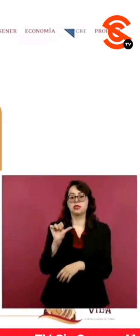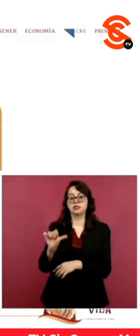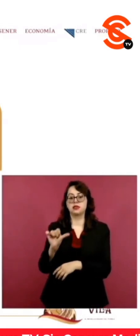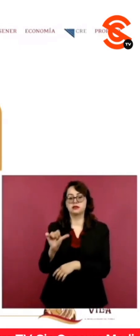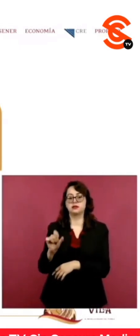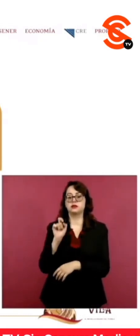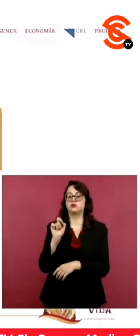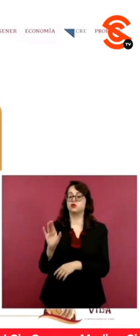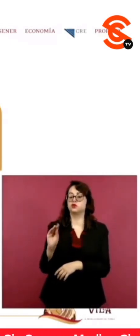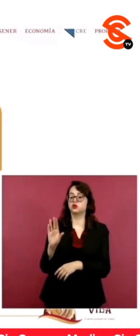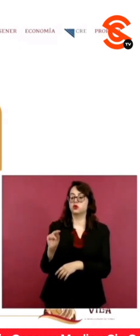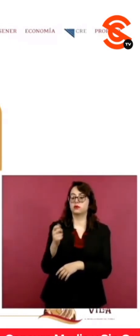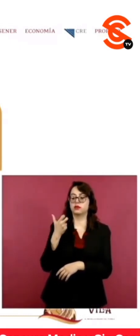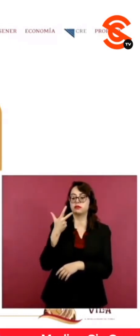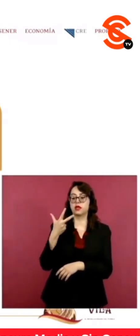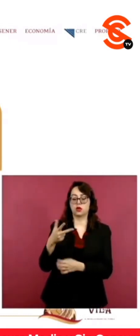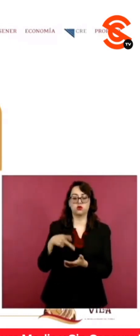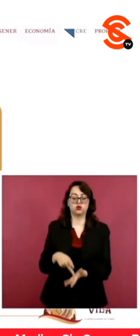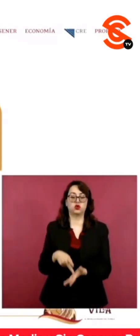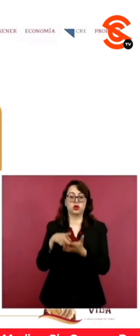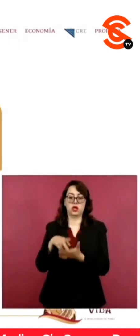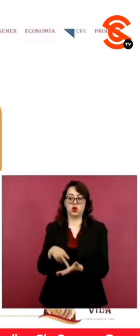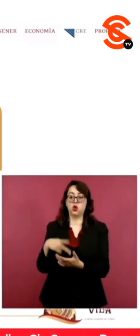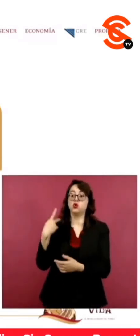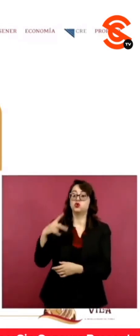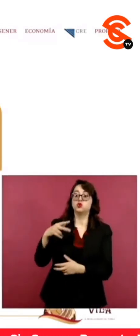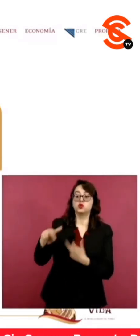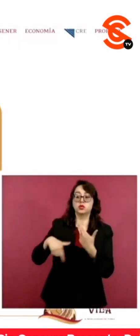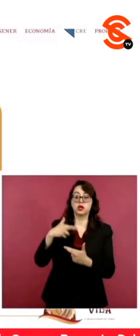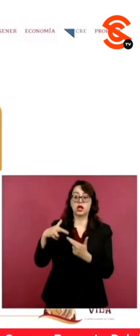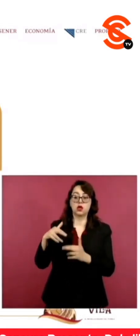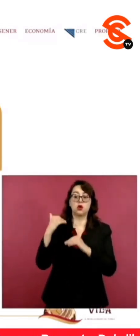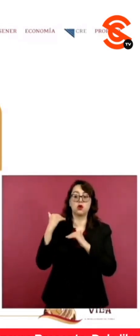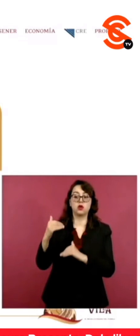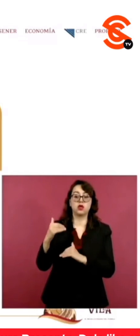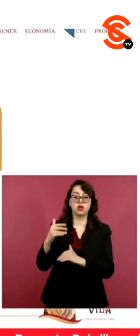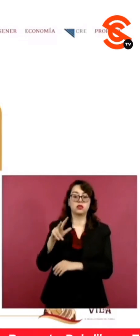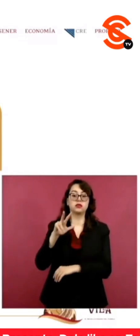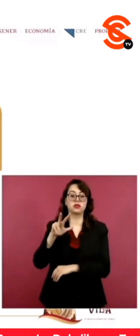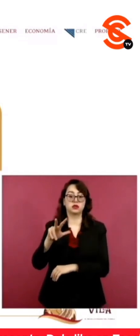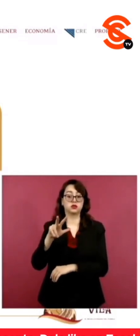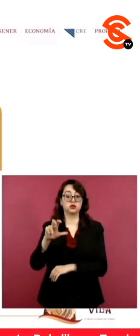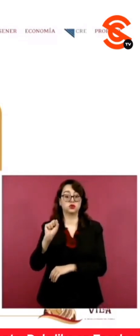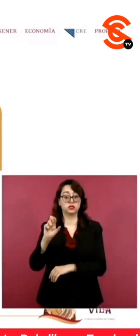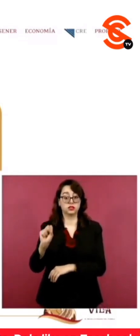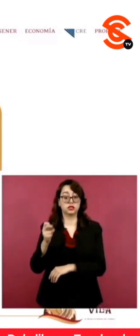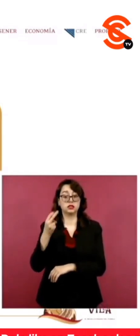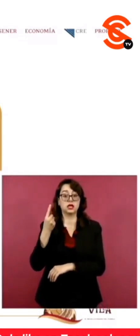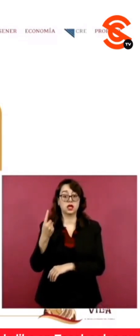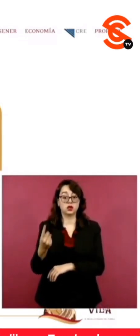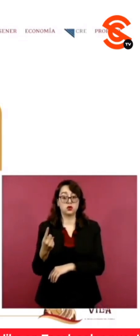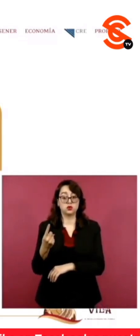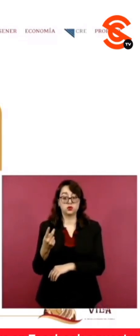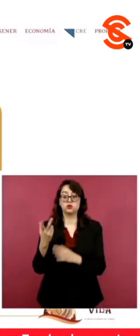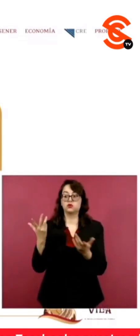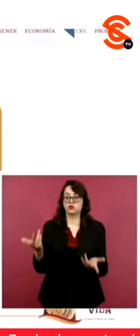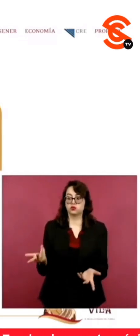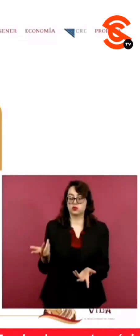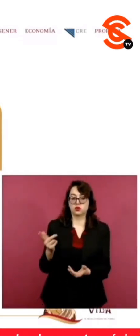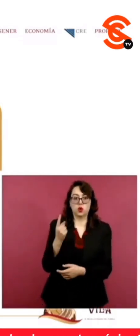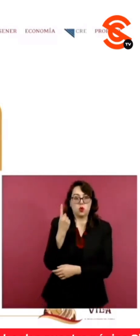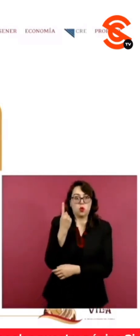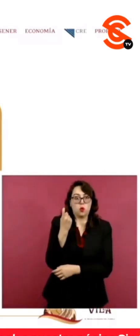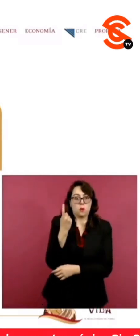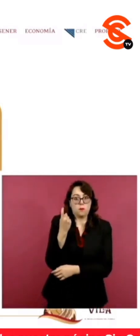16 pesos con 98 centavos, cuando el precio máximo es de 18 pesos 61 21 centavos por kilo, más